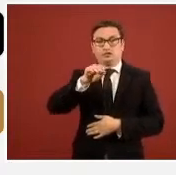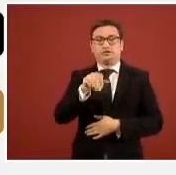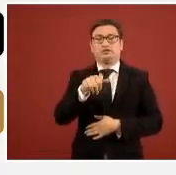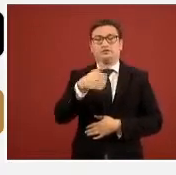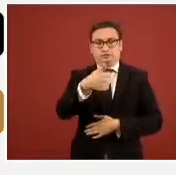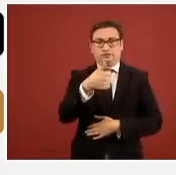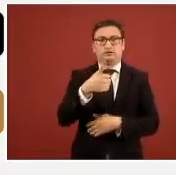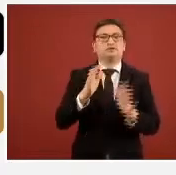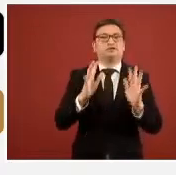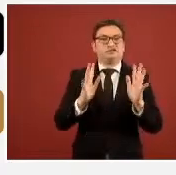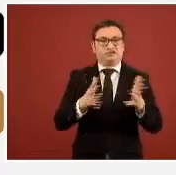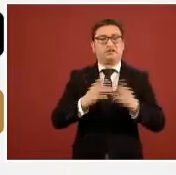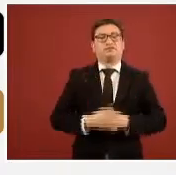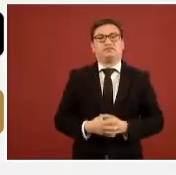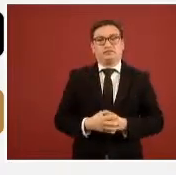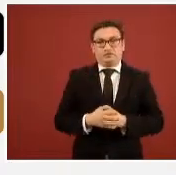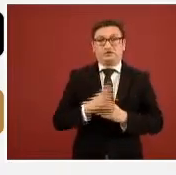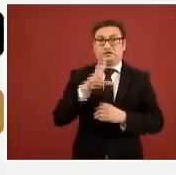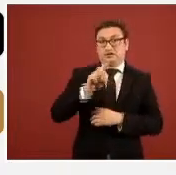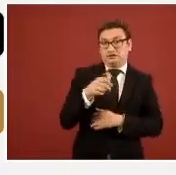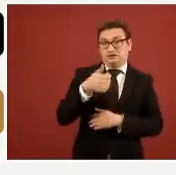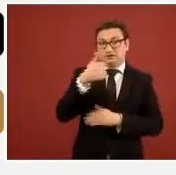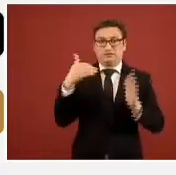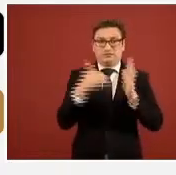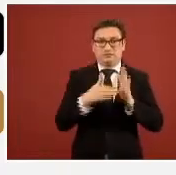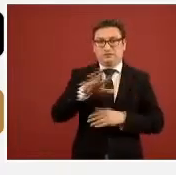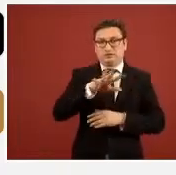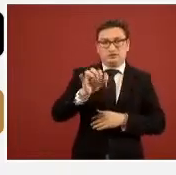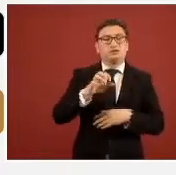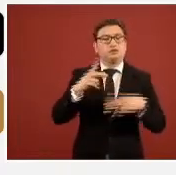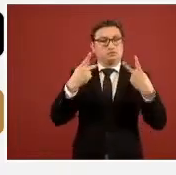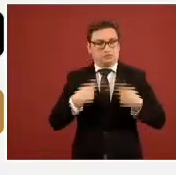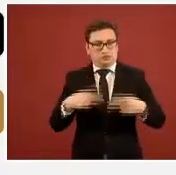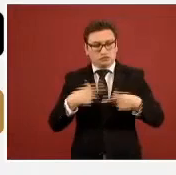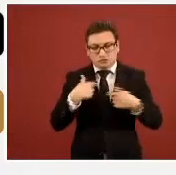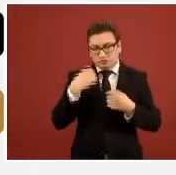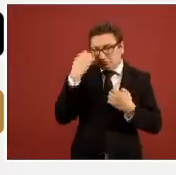296, y ya son más de 36,500 las personas que han sido